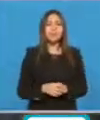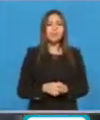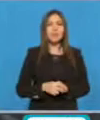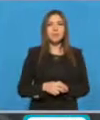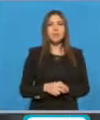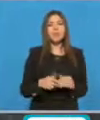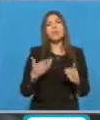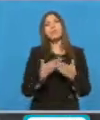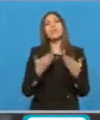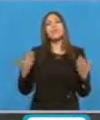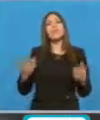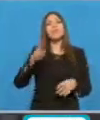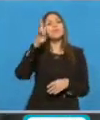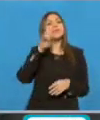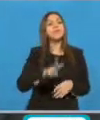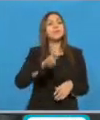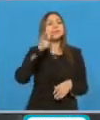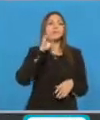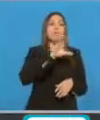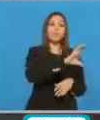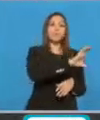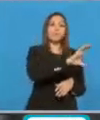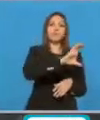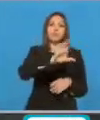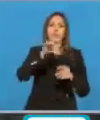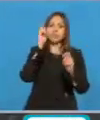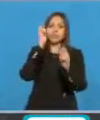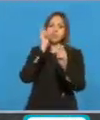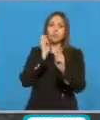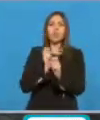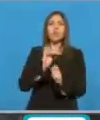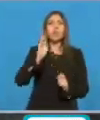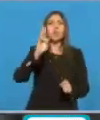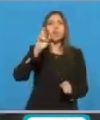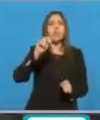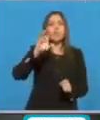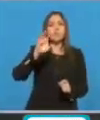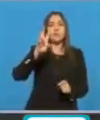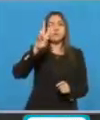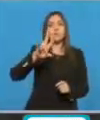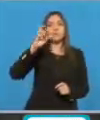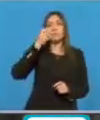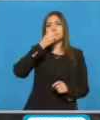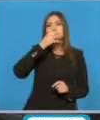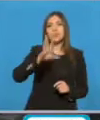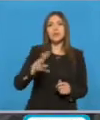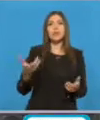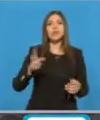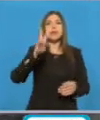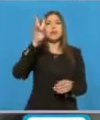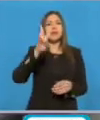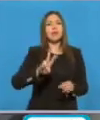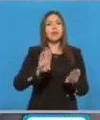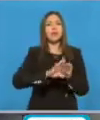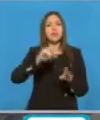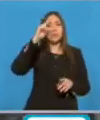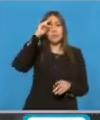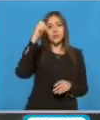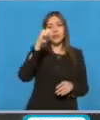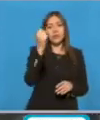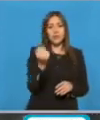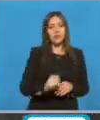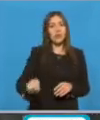la verdad que este relieve en bronce es una maravilla, porque vean nada más la destreza y la habilidad